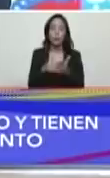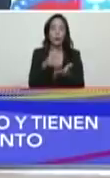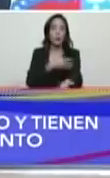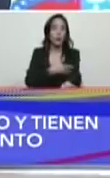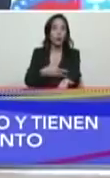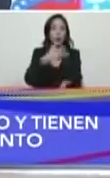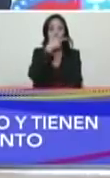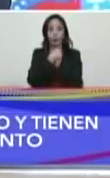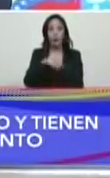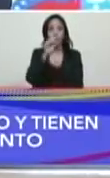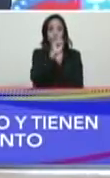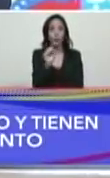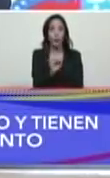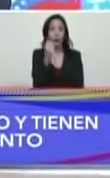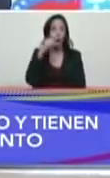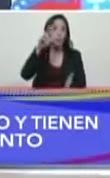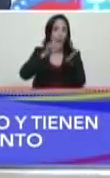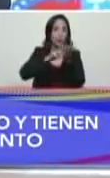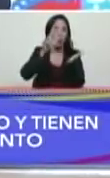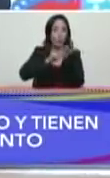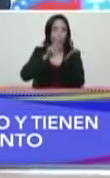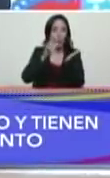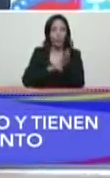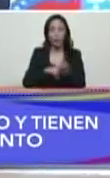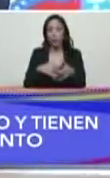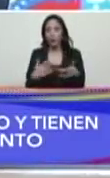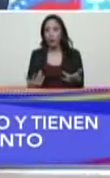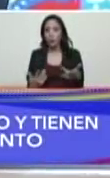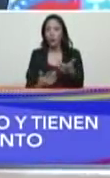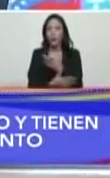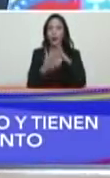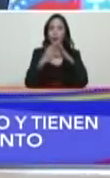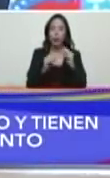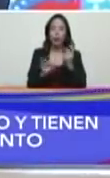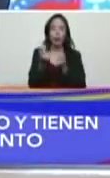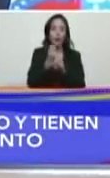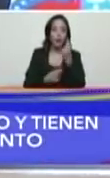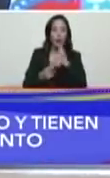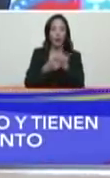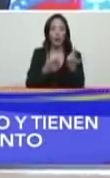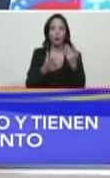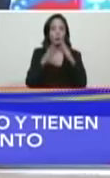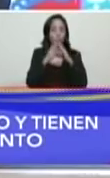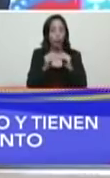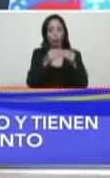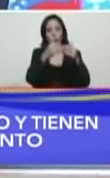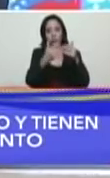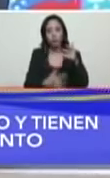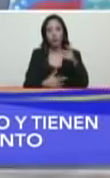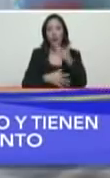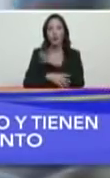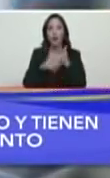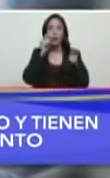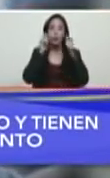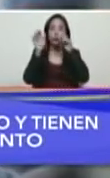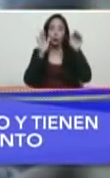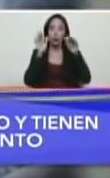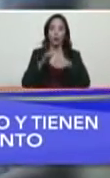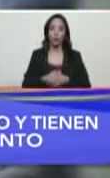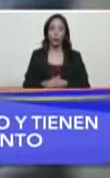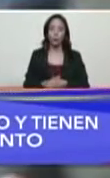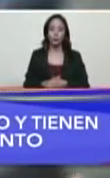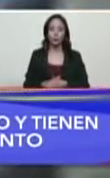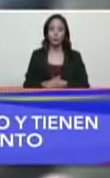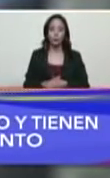de bolívares soberanos destinados para la cartera bolivariana de turismo, la